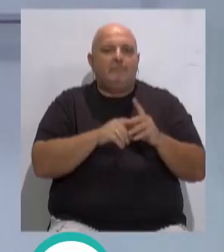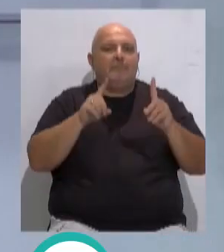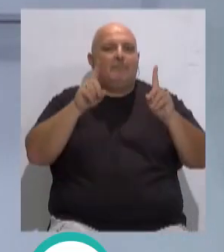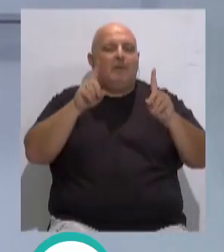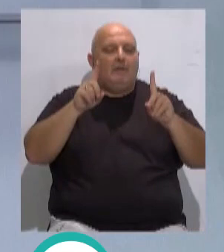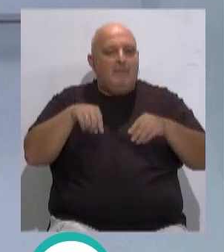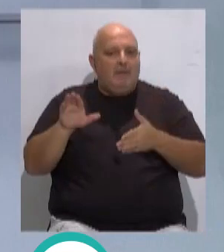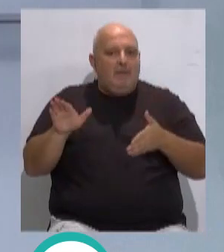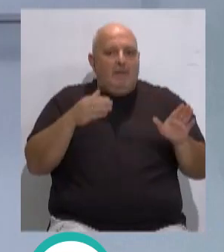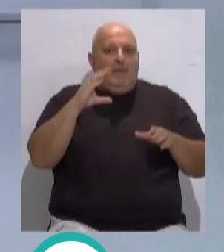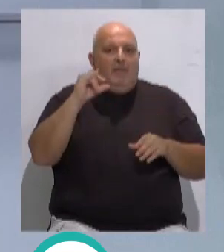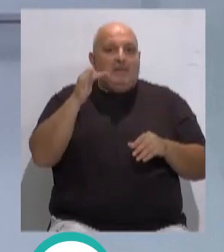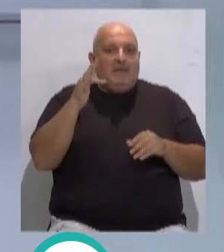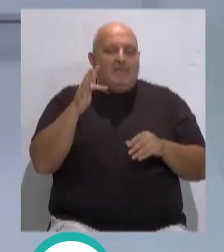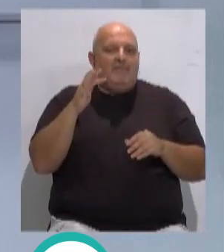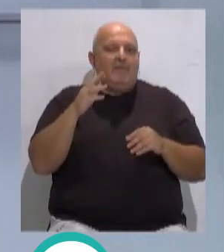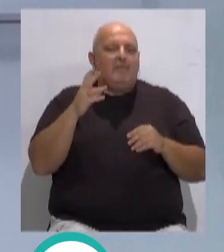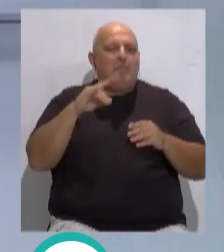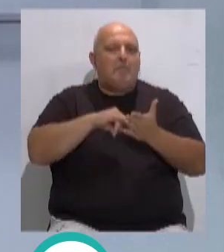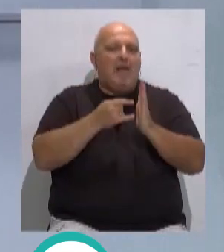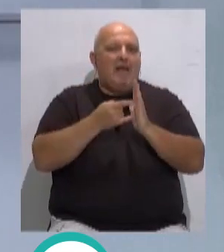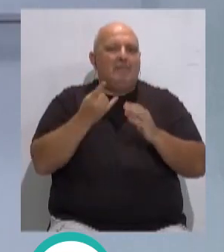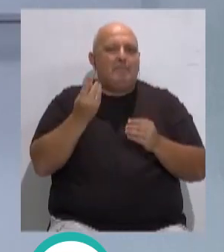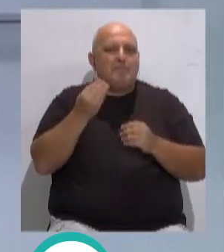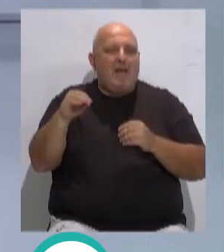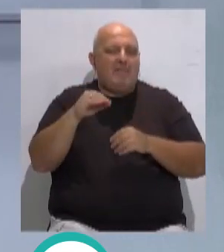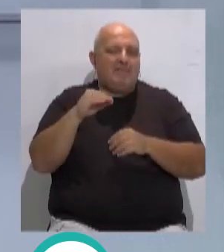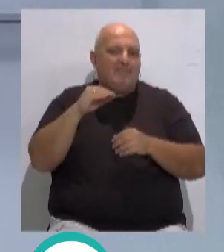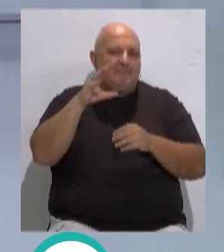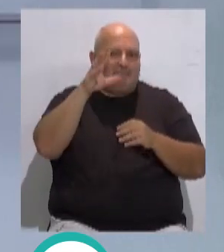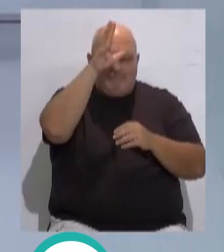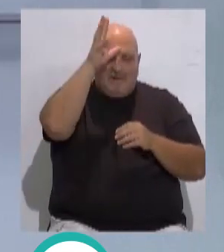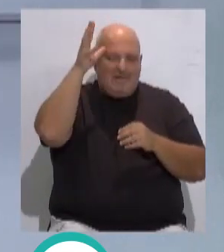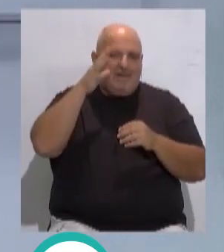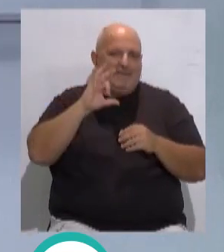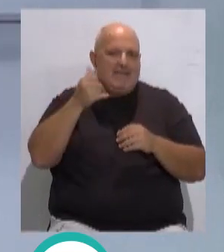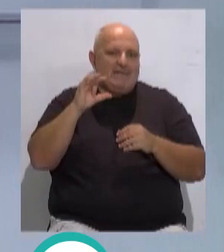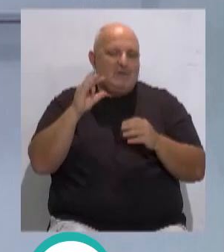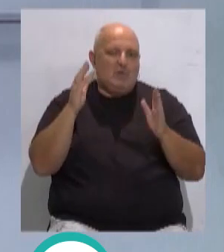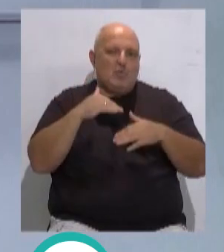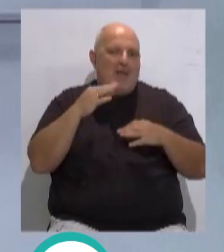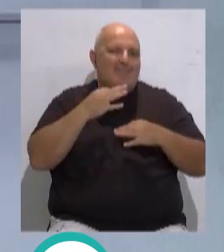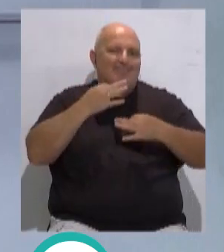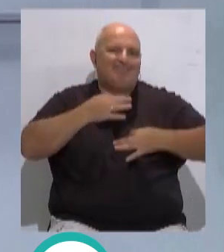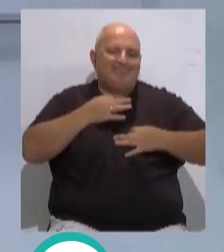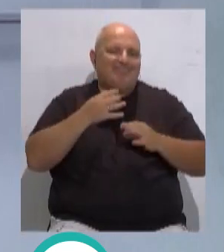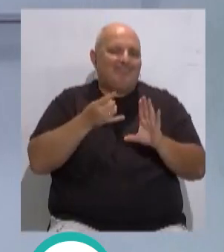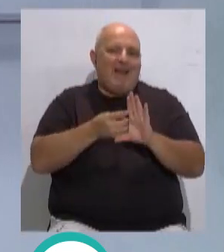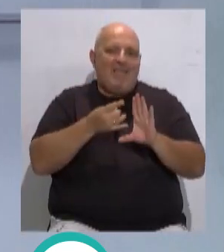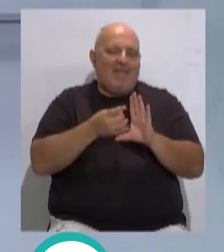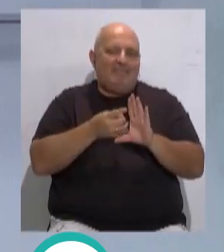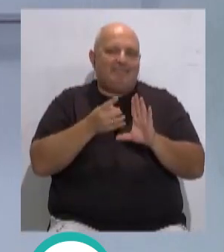Y CESID asegura que el plan de refuerzo para el verano presentado por el SAS no garantiza la